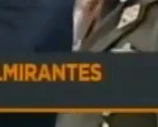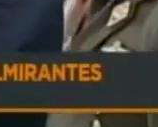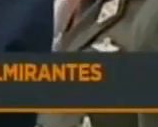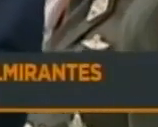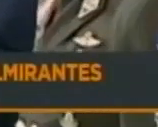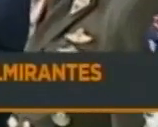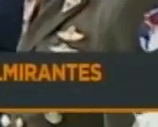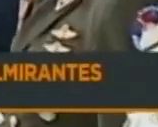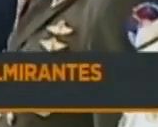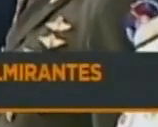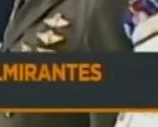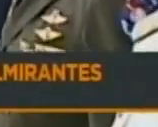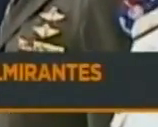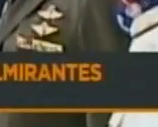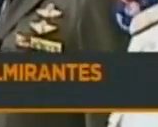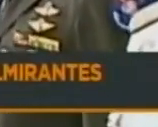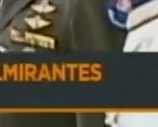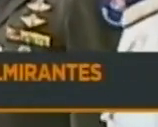felicitar